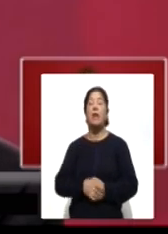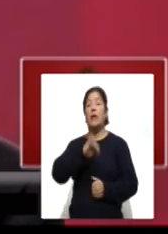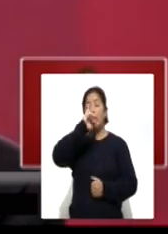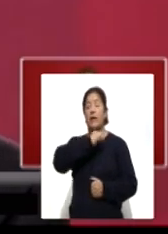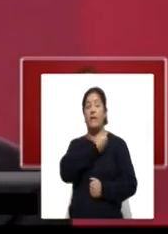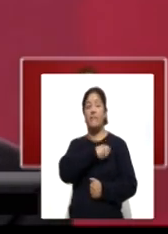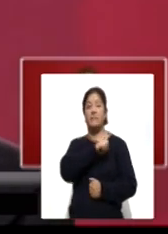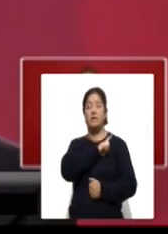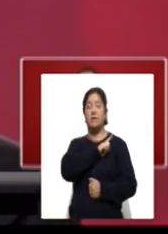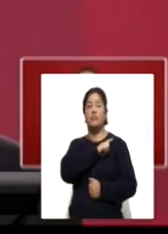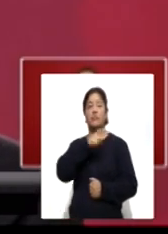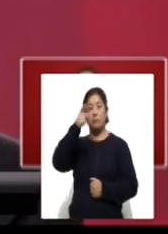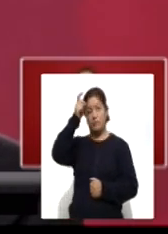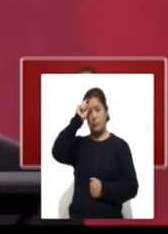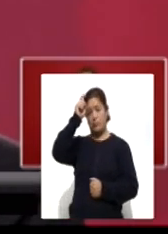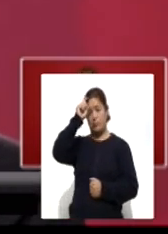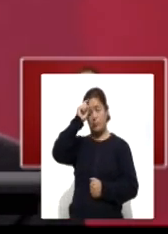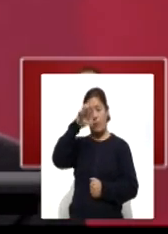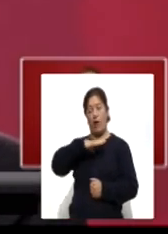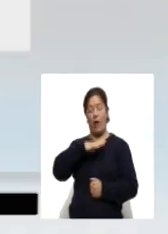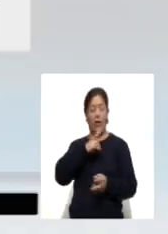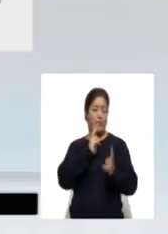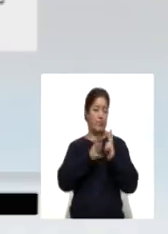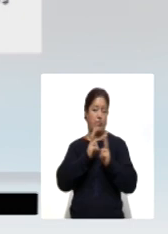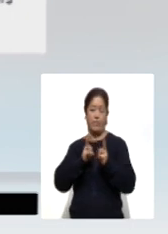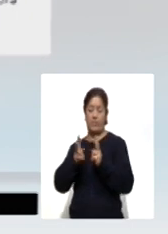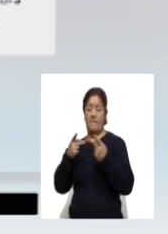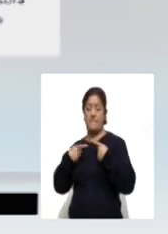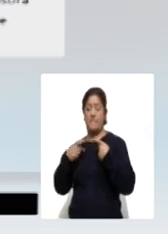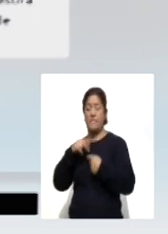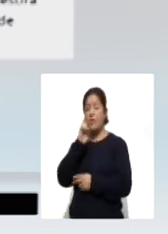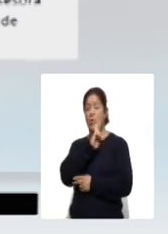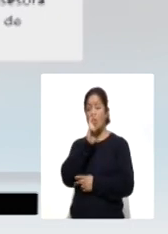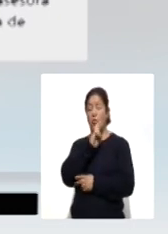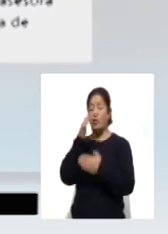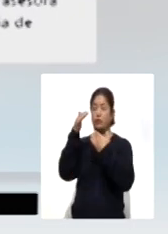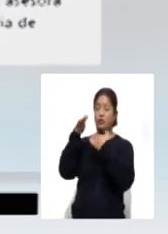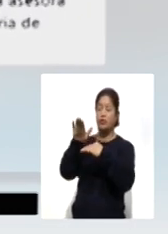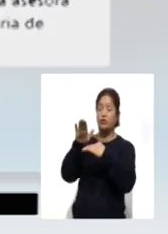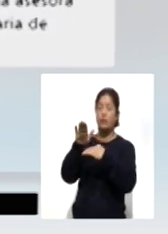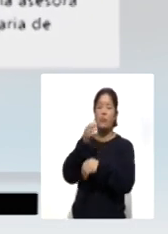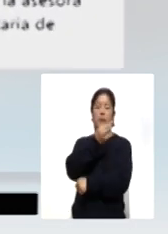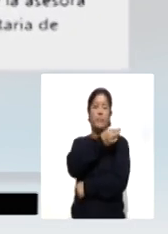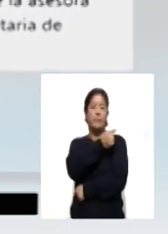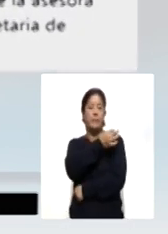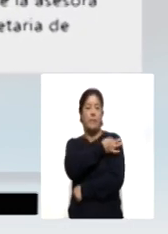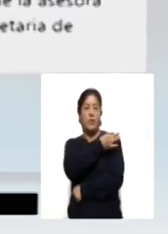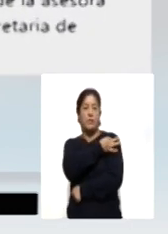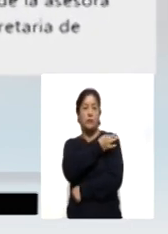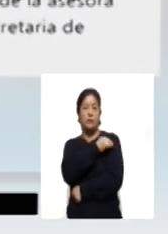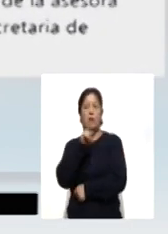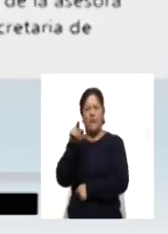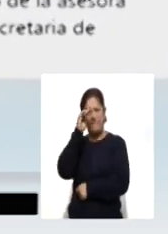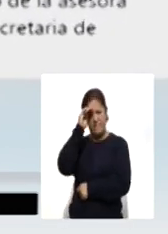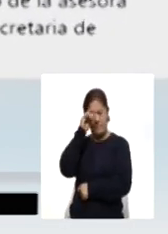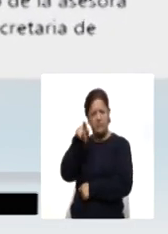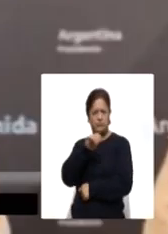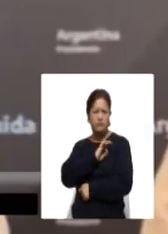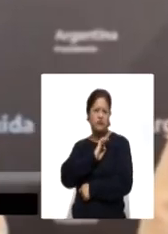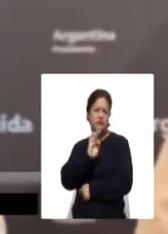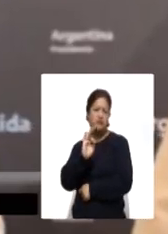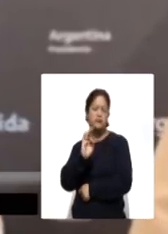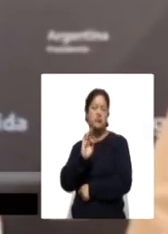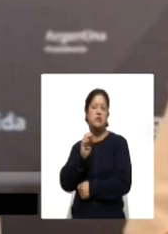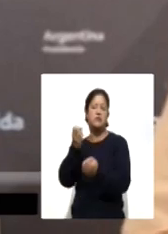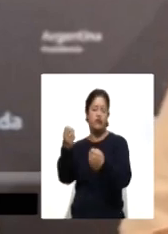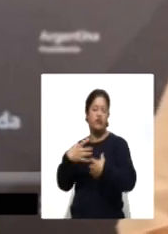Salud, Hugo López-Gatell, sostuvo una conversación con funcionarios rusos sobre la vacuna Sputnik V, la cual considera una alternativa atractiva para